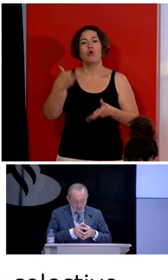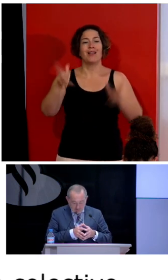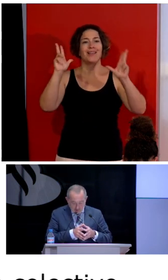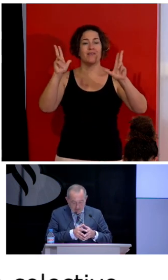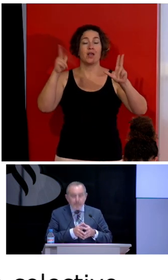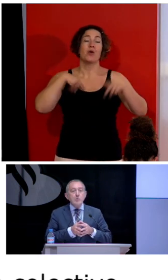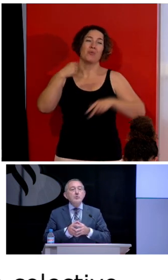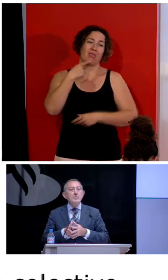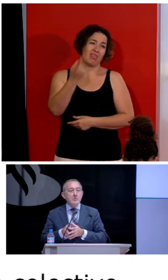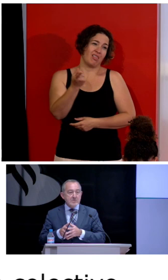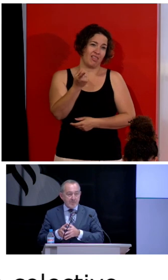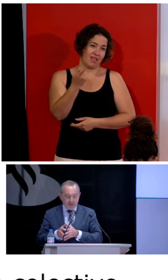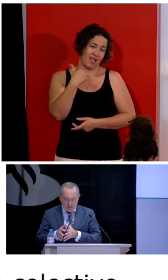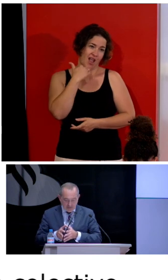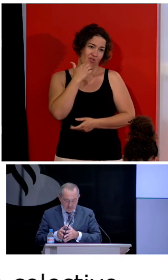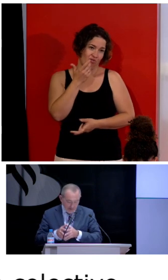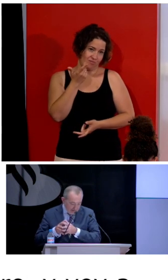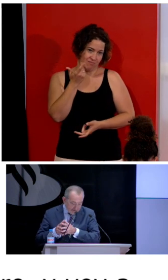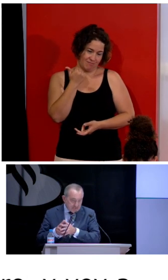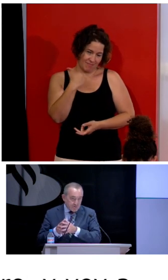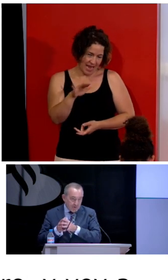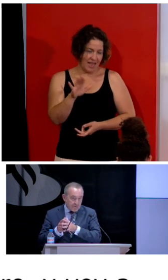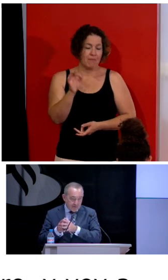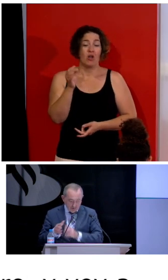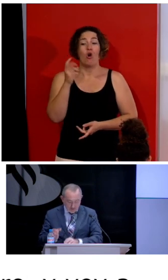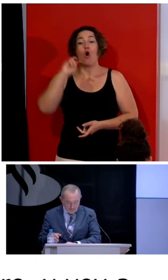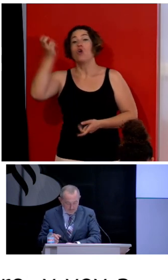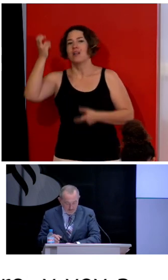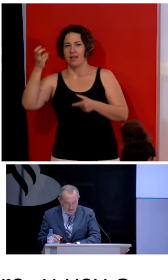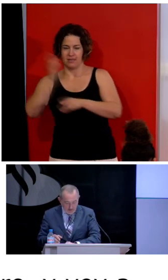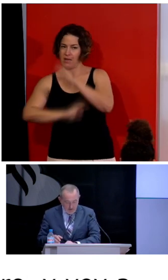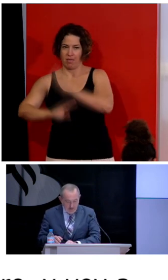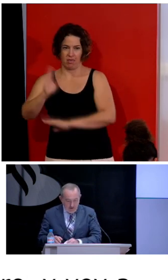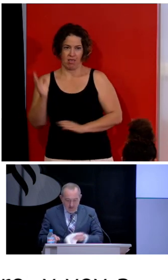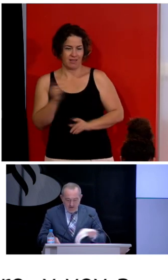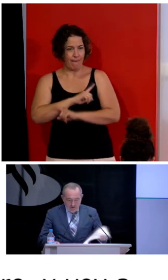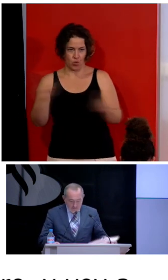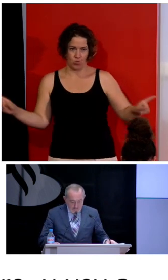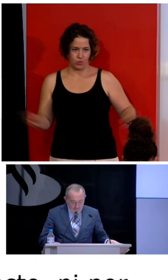políticamente incorrecto, ni por otro tipo de discapacidades, aunque antes he oído alguna otra cuestión.